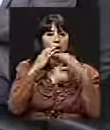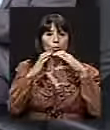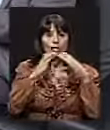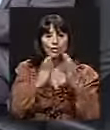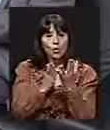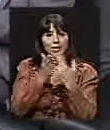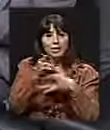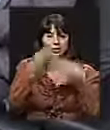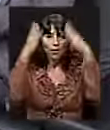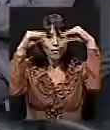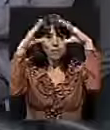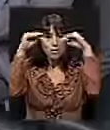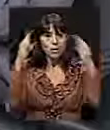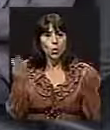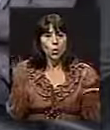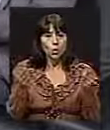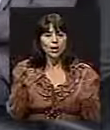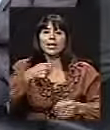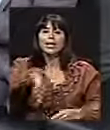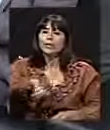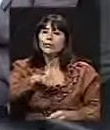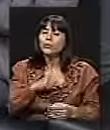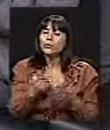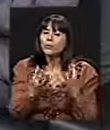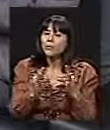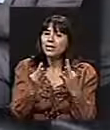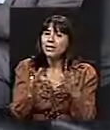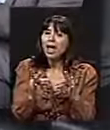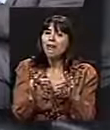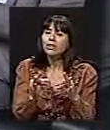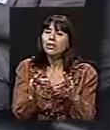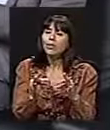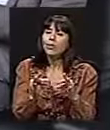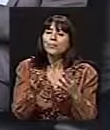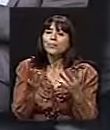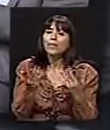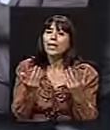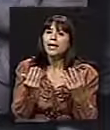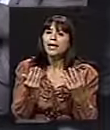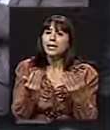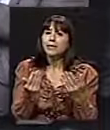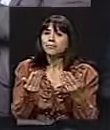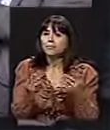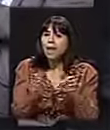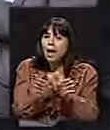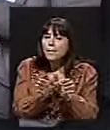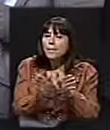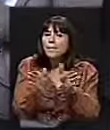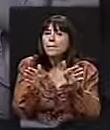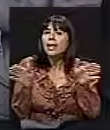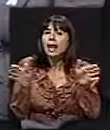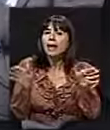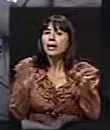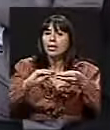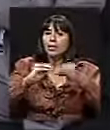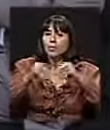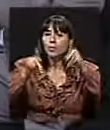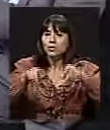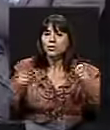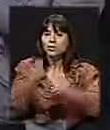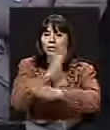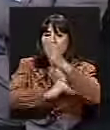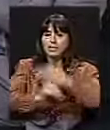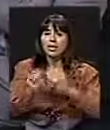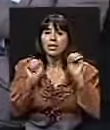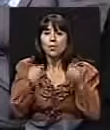la información, que estamos intentando ampliar el rango de personas con discapacidad que puedan acceder a la